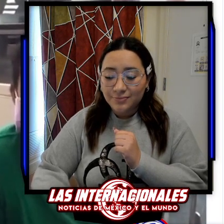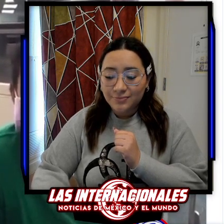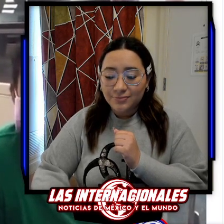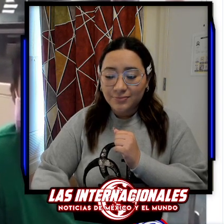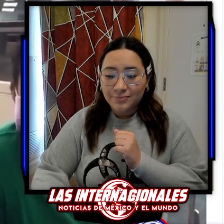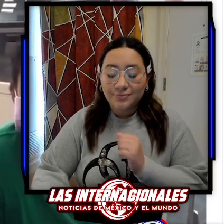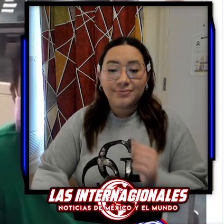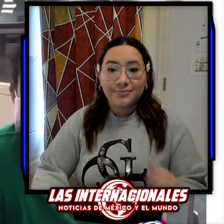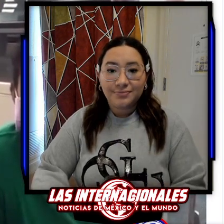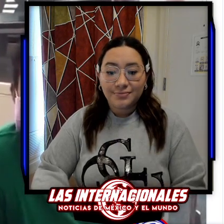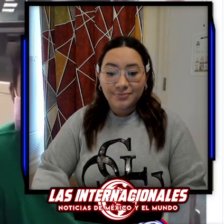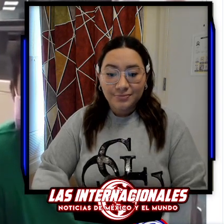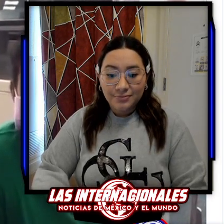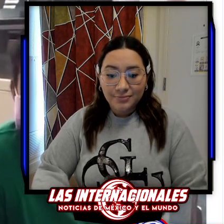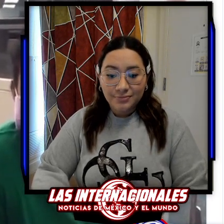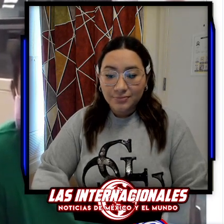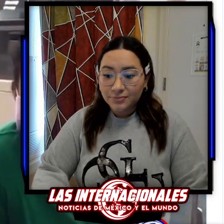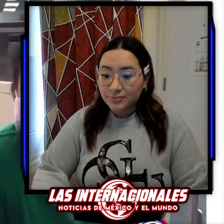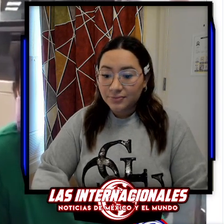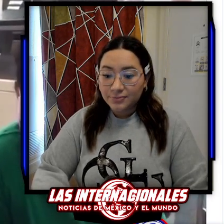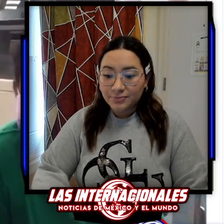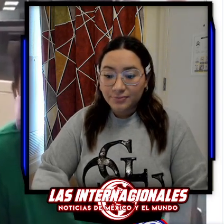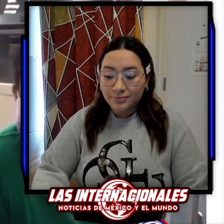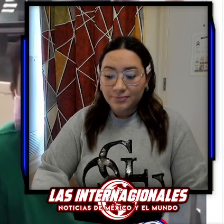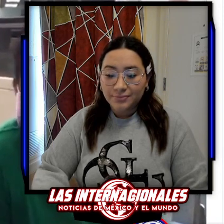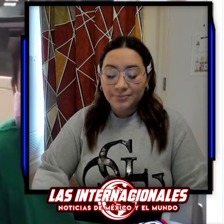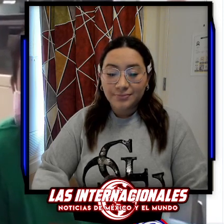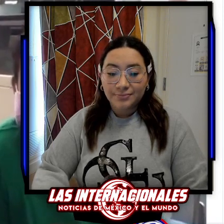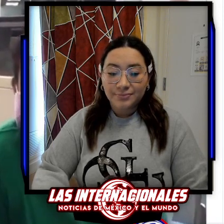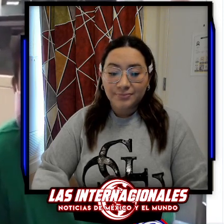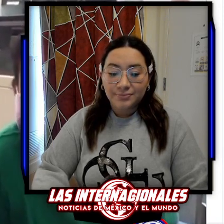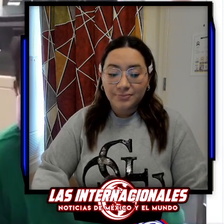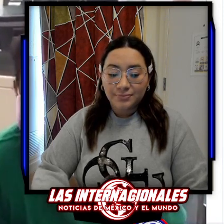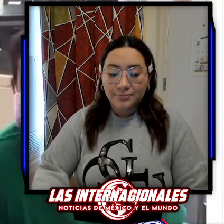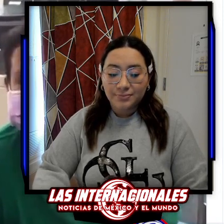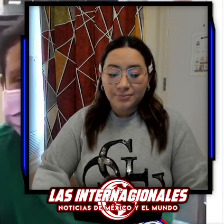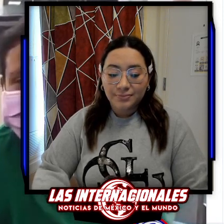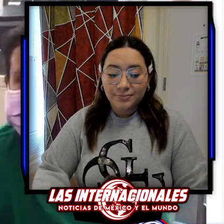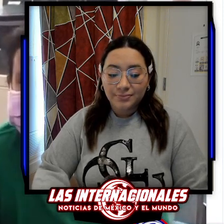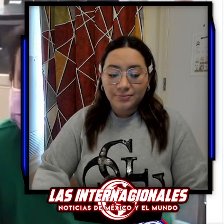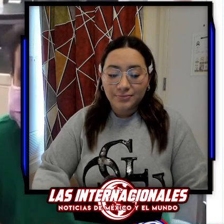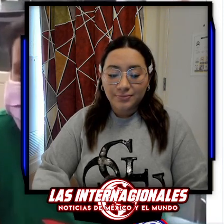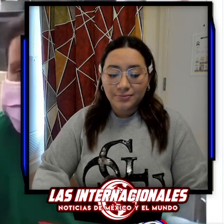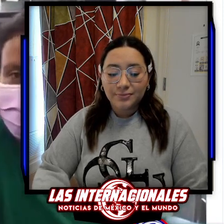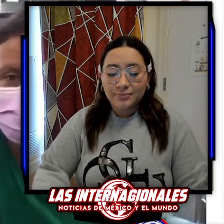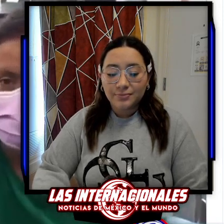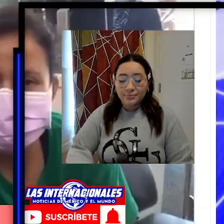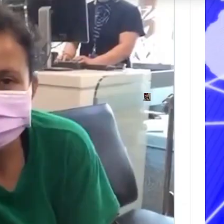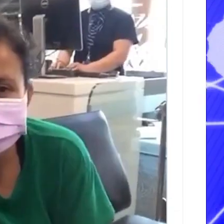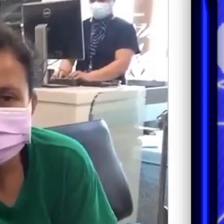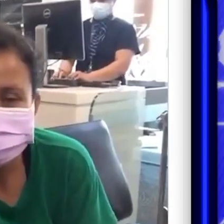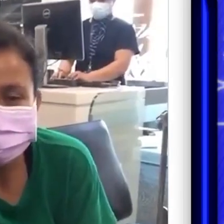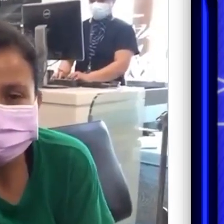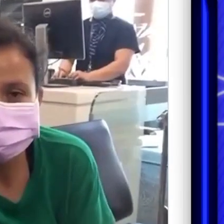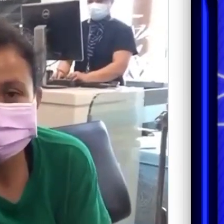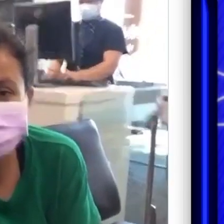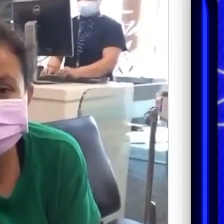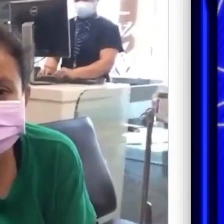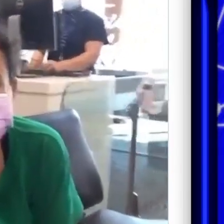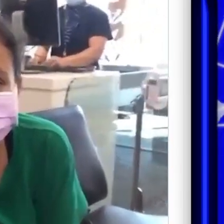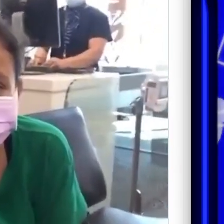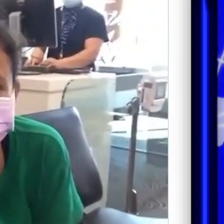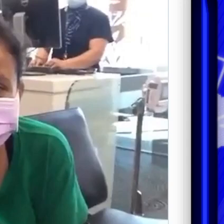nuestro vuelo hacia Dubái. Muchas gracias por los pasaportes, por el apoyo económico que nos ha brindado la